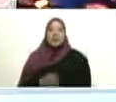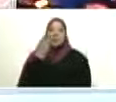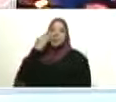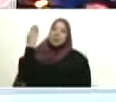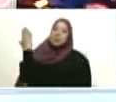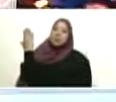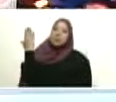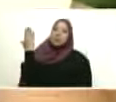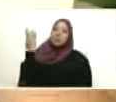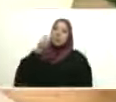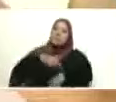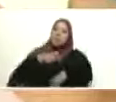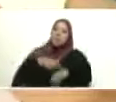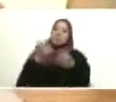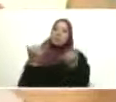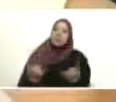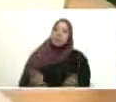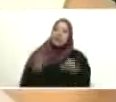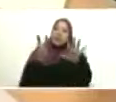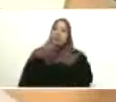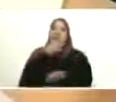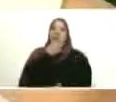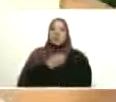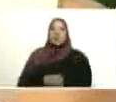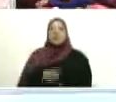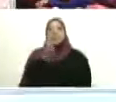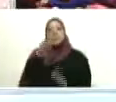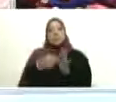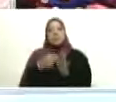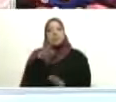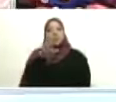A tiempo. 7 de diciembre de 2023.